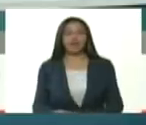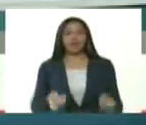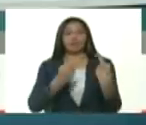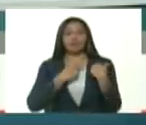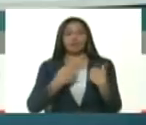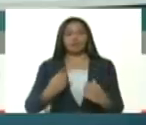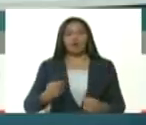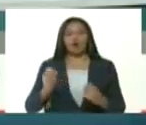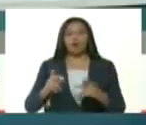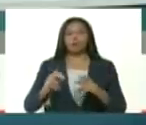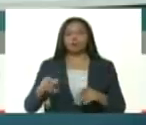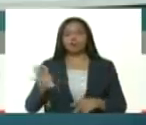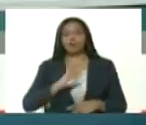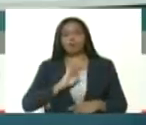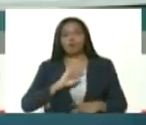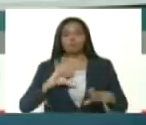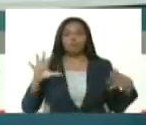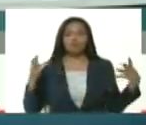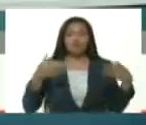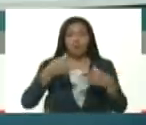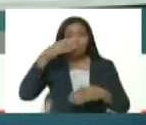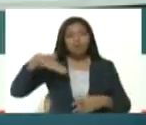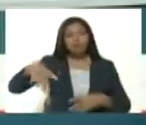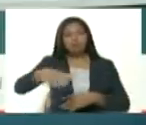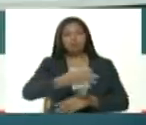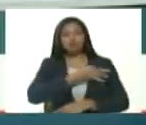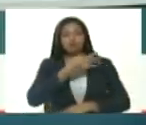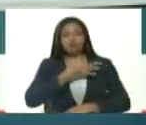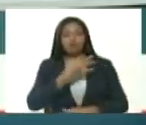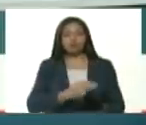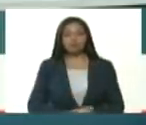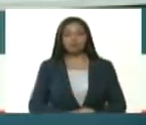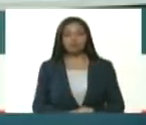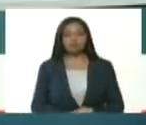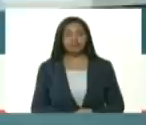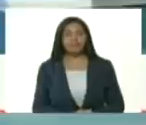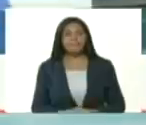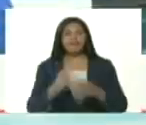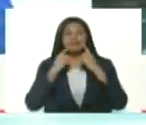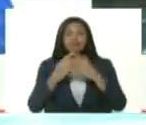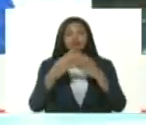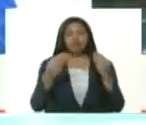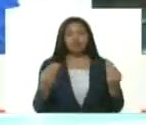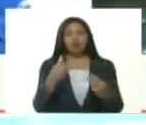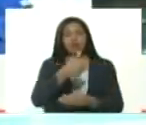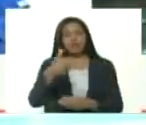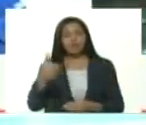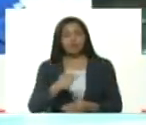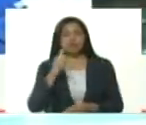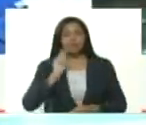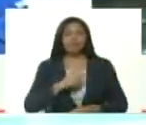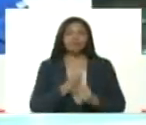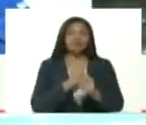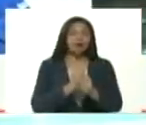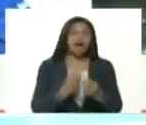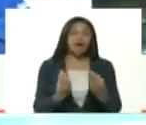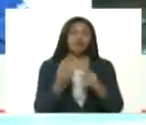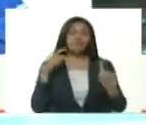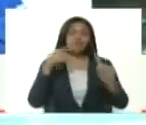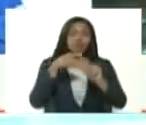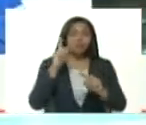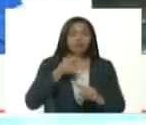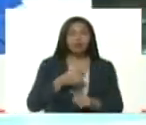beneficio colectivo, para beneficio social, para beneficio de todos y de todas. Tenemos que trabajar en esa